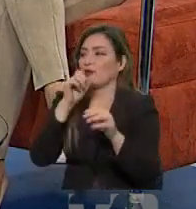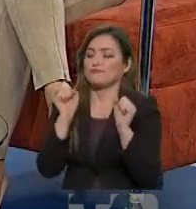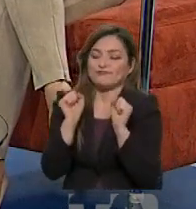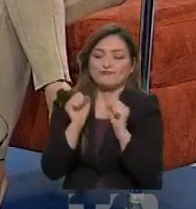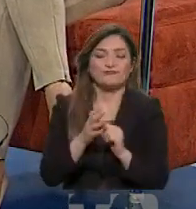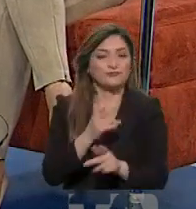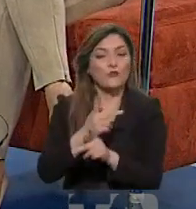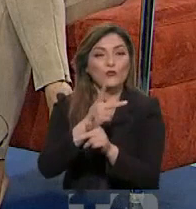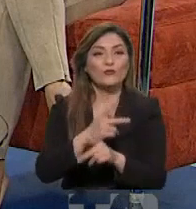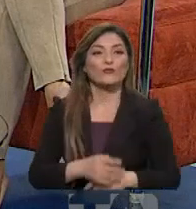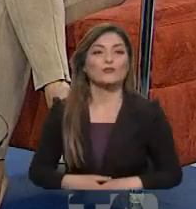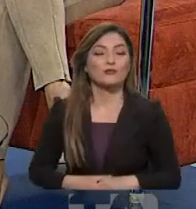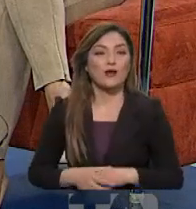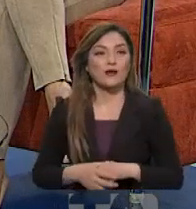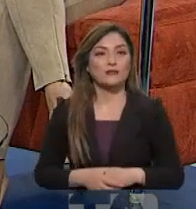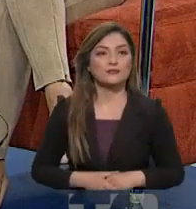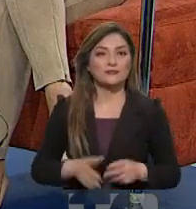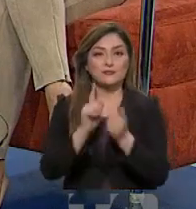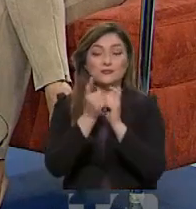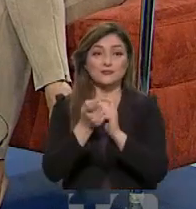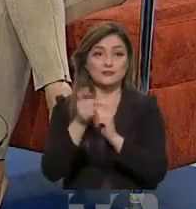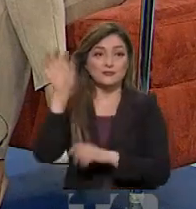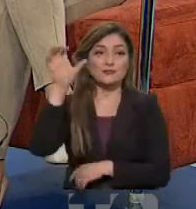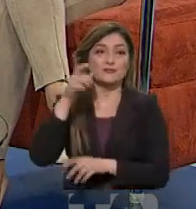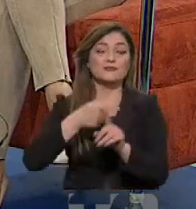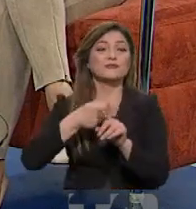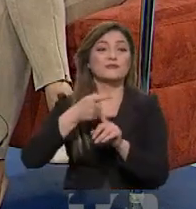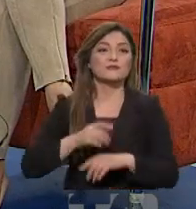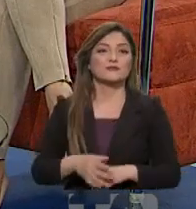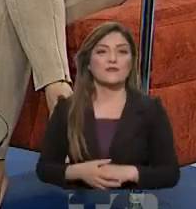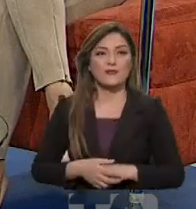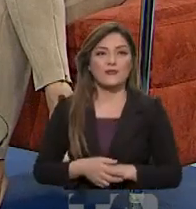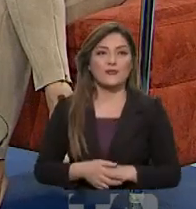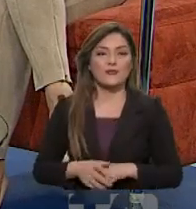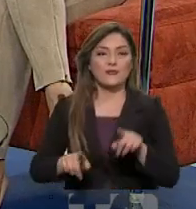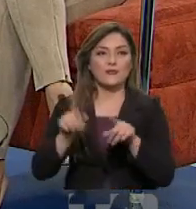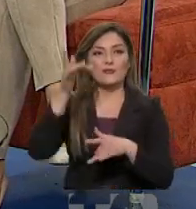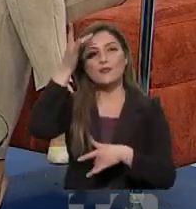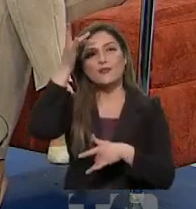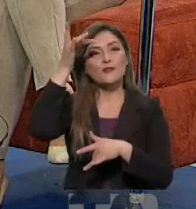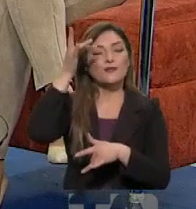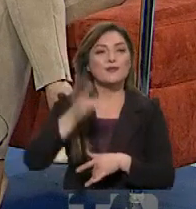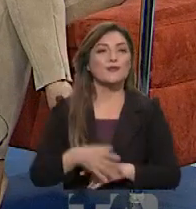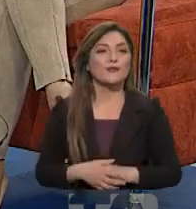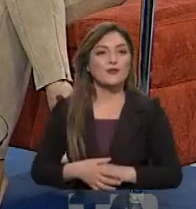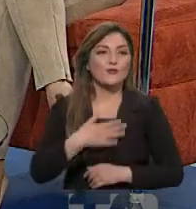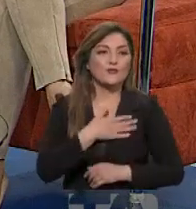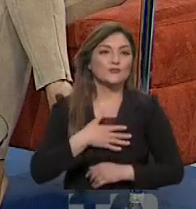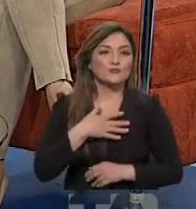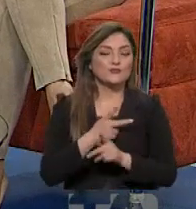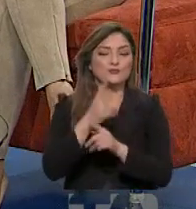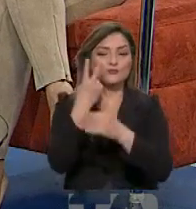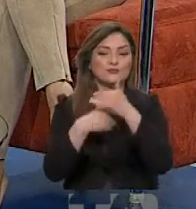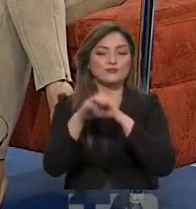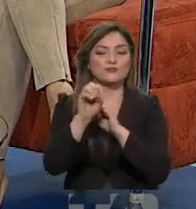así que tome las precauciones, sobre todo cuando hay estos cambios tan bruscos de temperatura, es cuando vienen algunas enfermedades respiratorias, así que a proteger a los chicos,